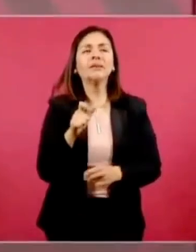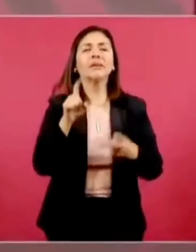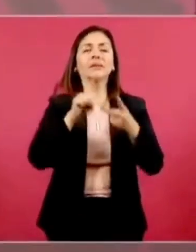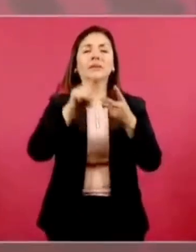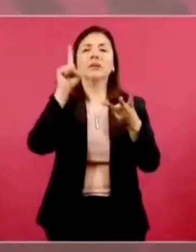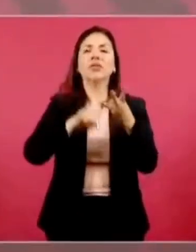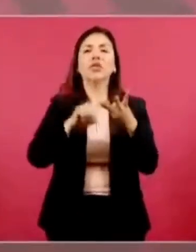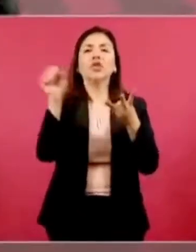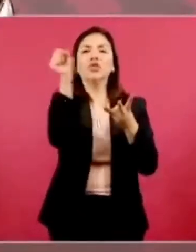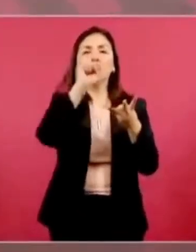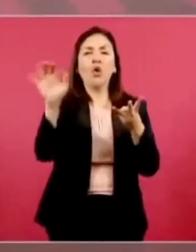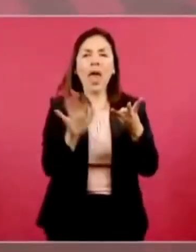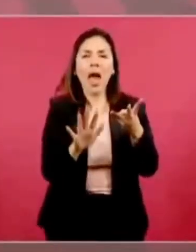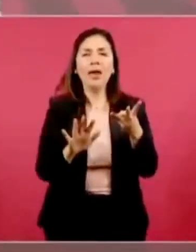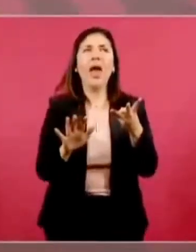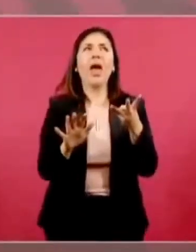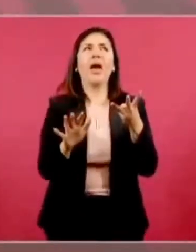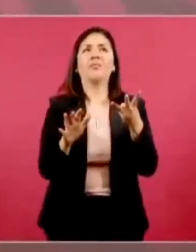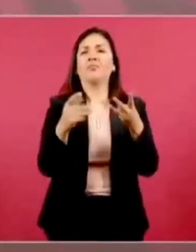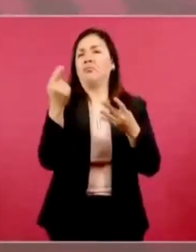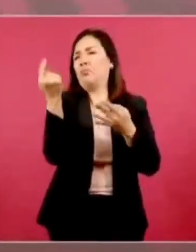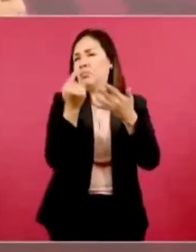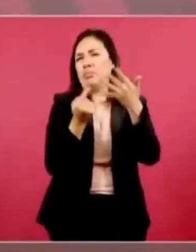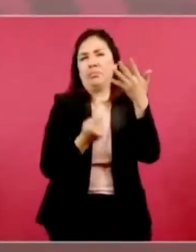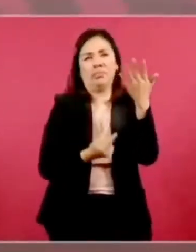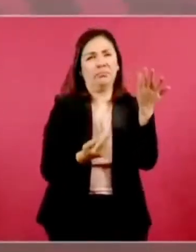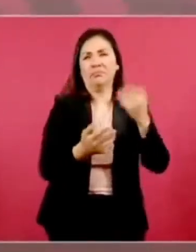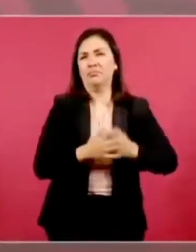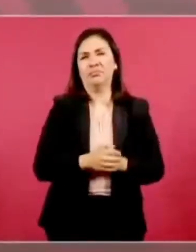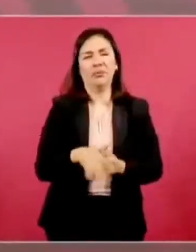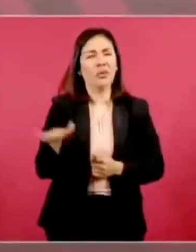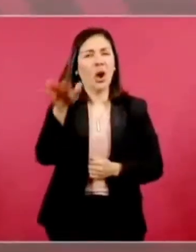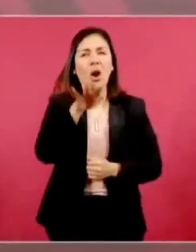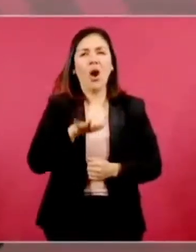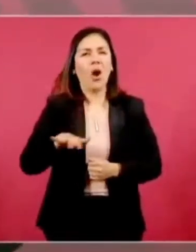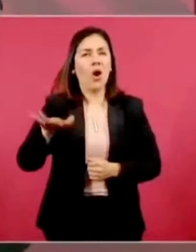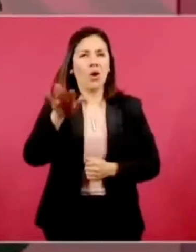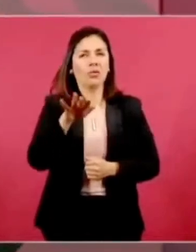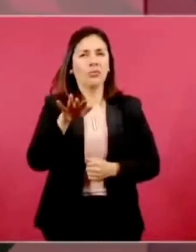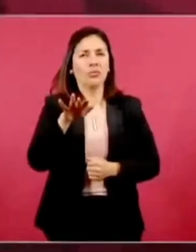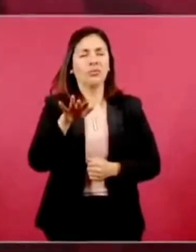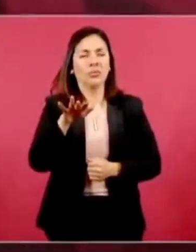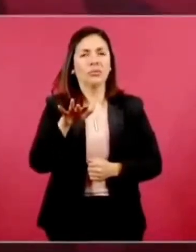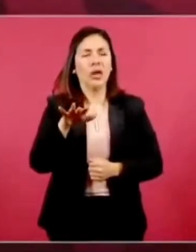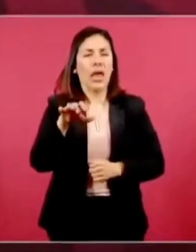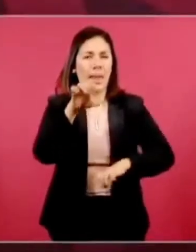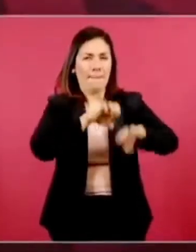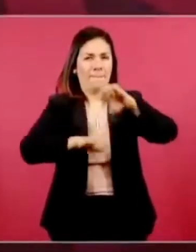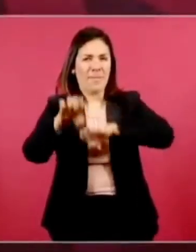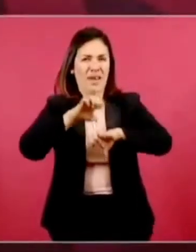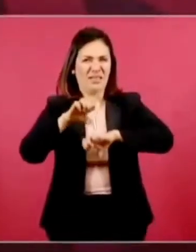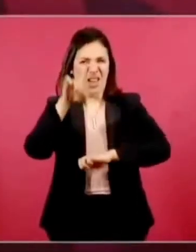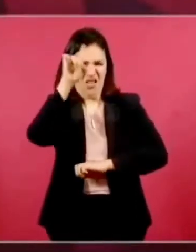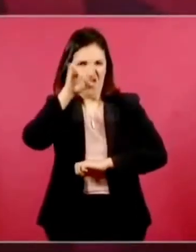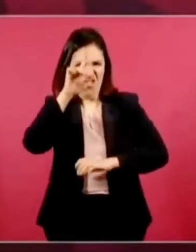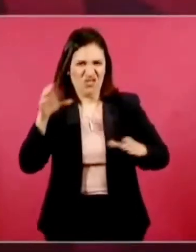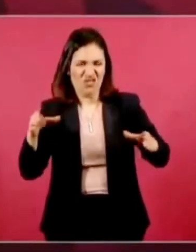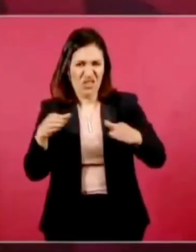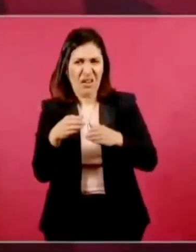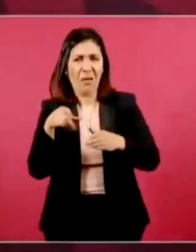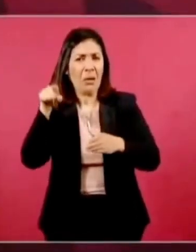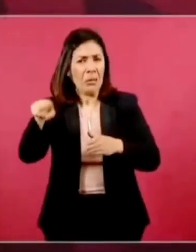Soriana, o sea, todos, el Consejo Coordinador Empresarial, echó a andar una campaña en